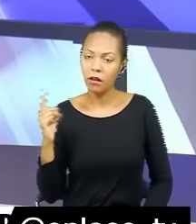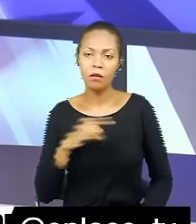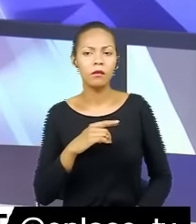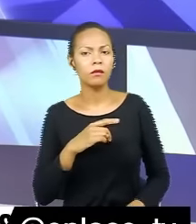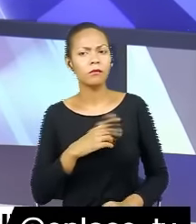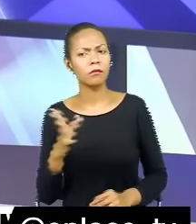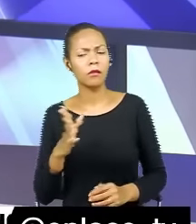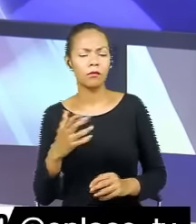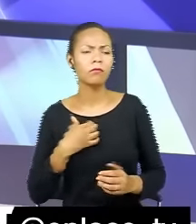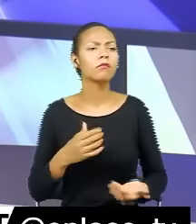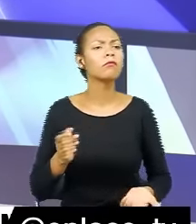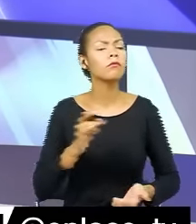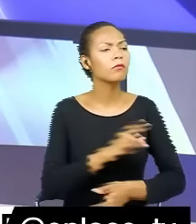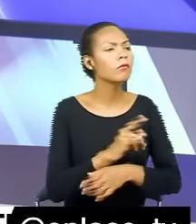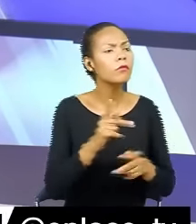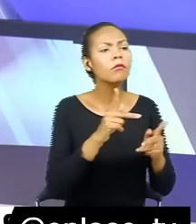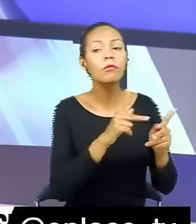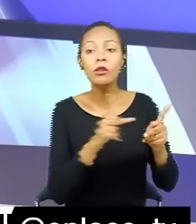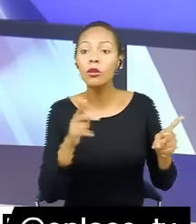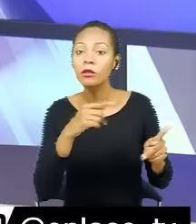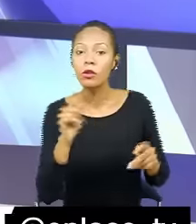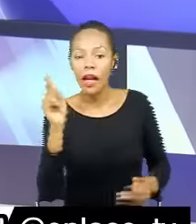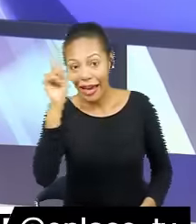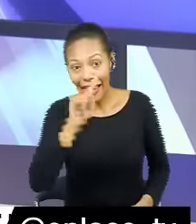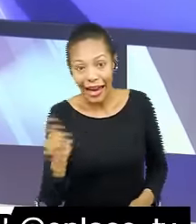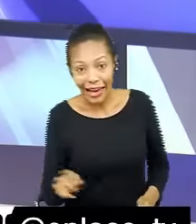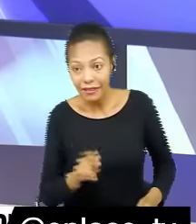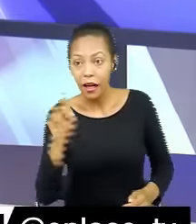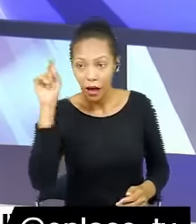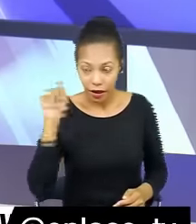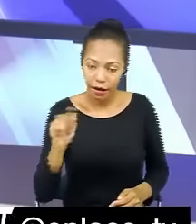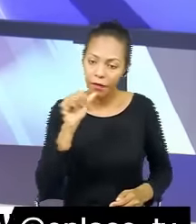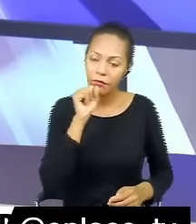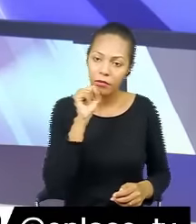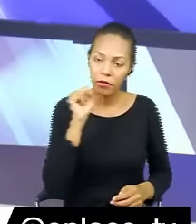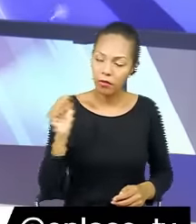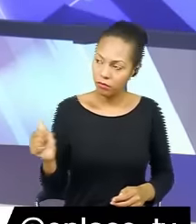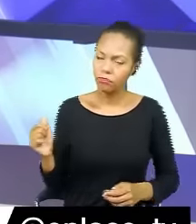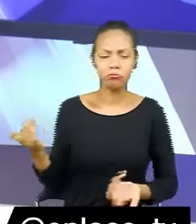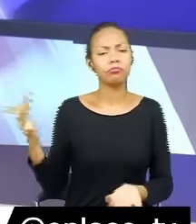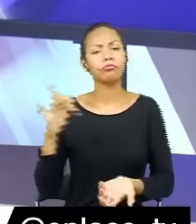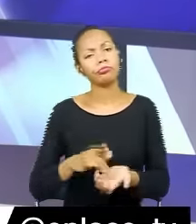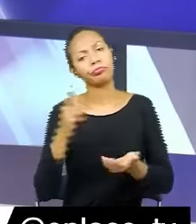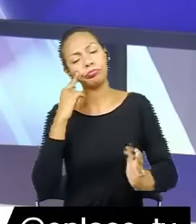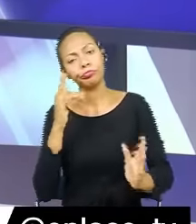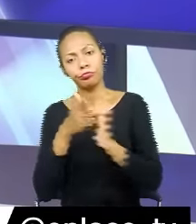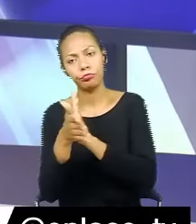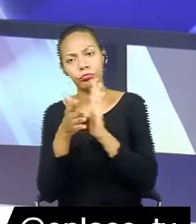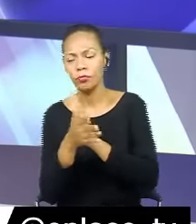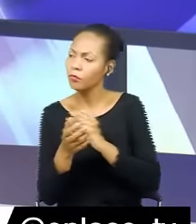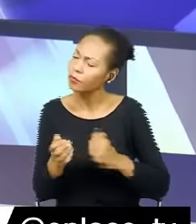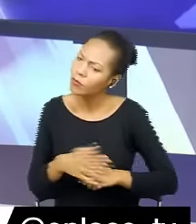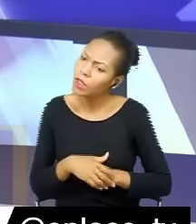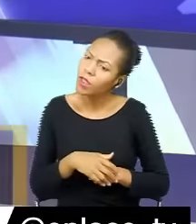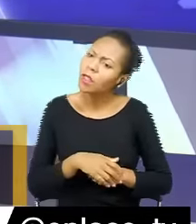responsable del personal médico de la S en nuestra ciudad. Está aquí para responder algunas preguntas frente a las